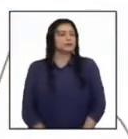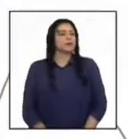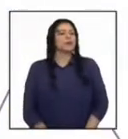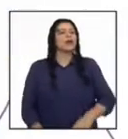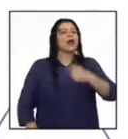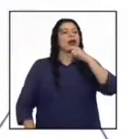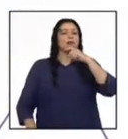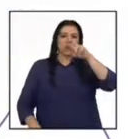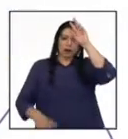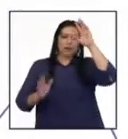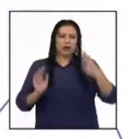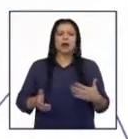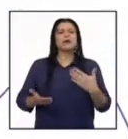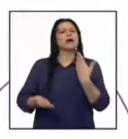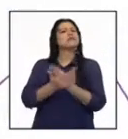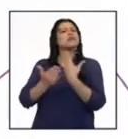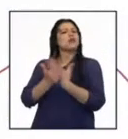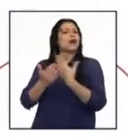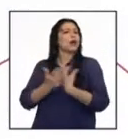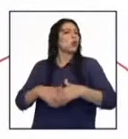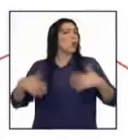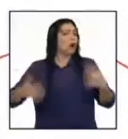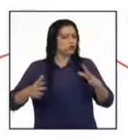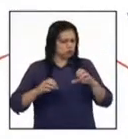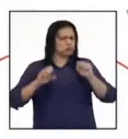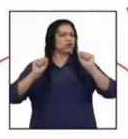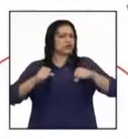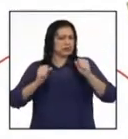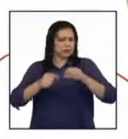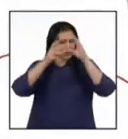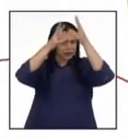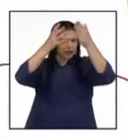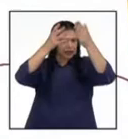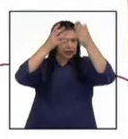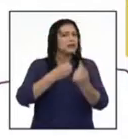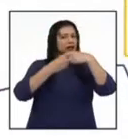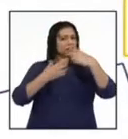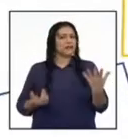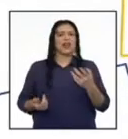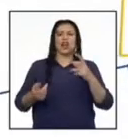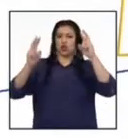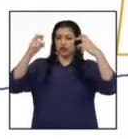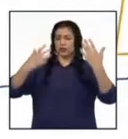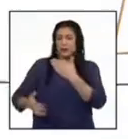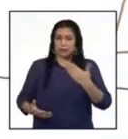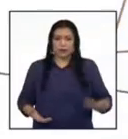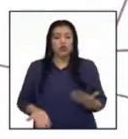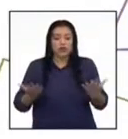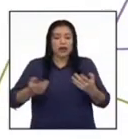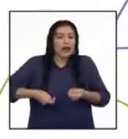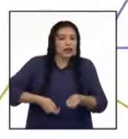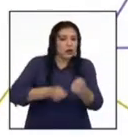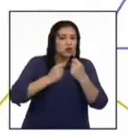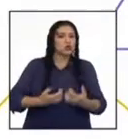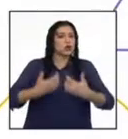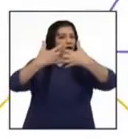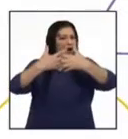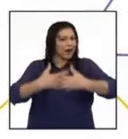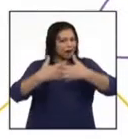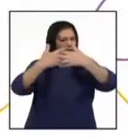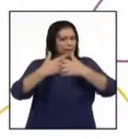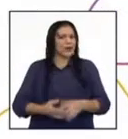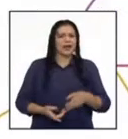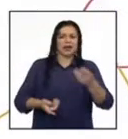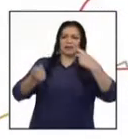la mujer peruana había demostrado ampliamente su capacidad al intervenir en el espacio público. Lo hizo en el sector agrícola, en la industria, en